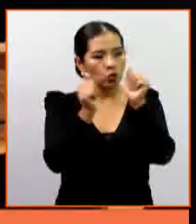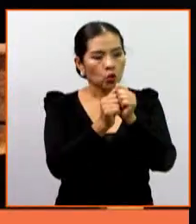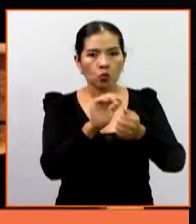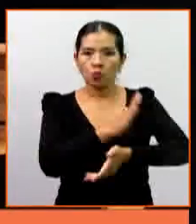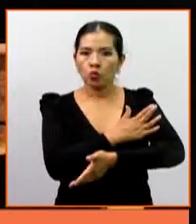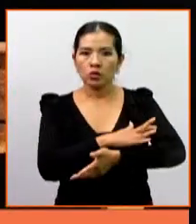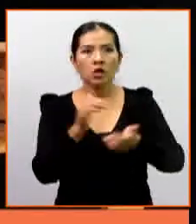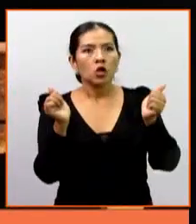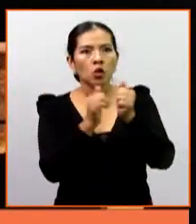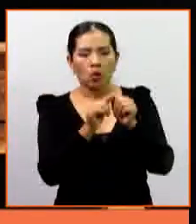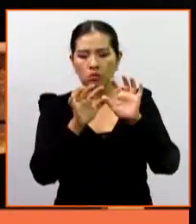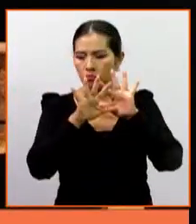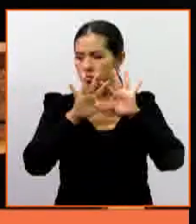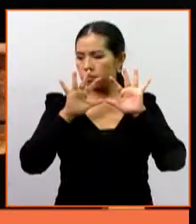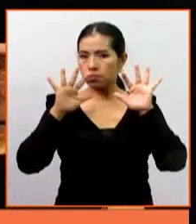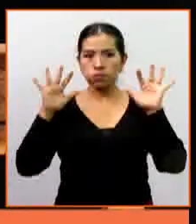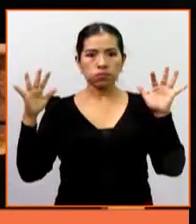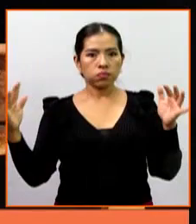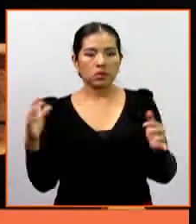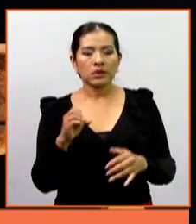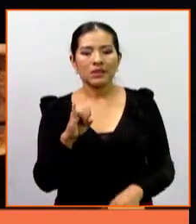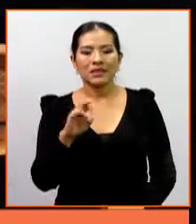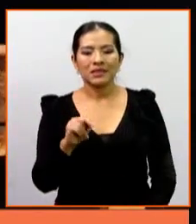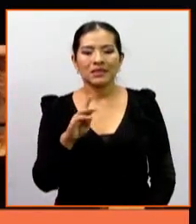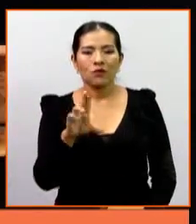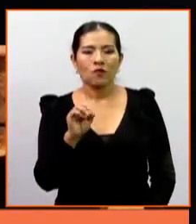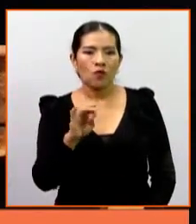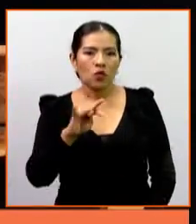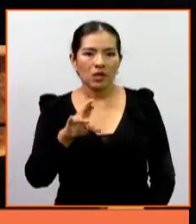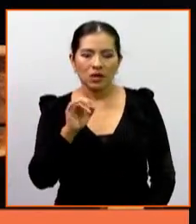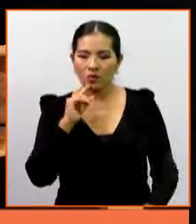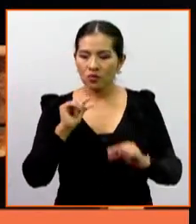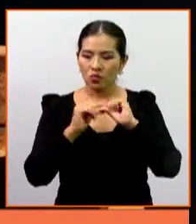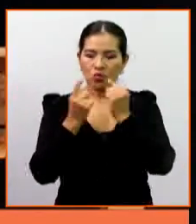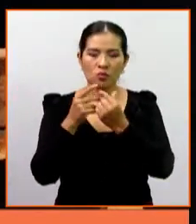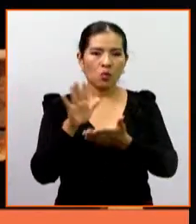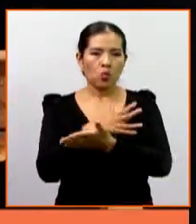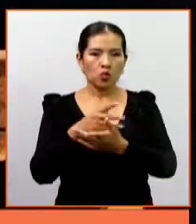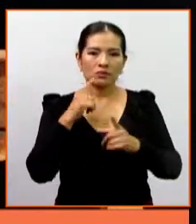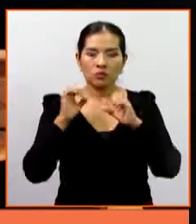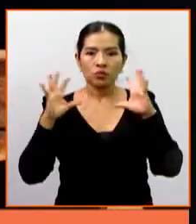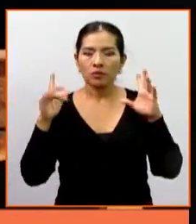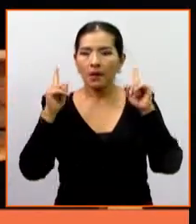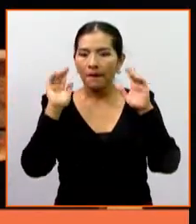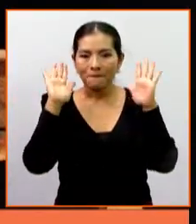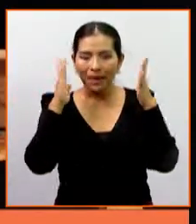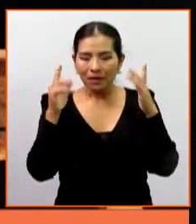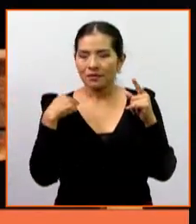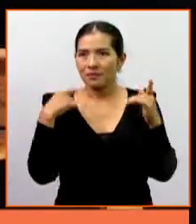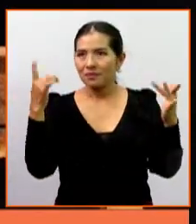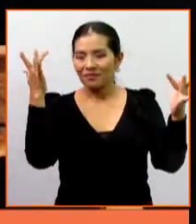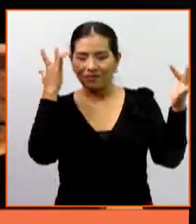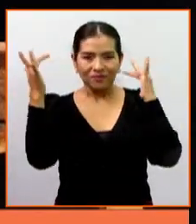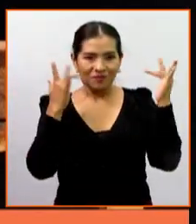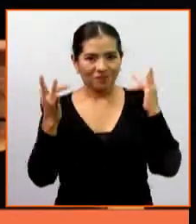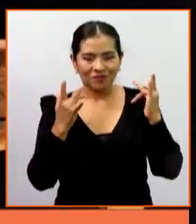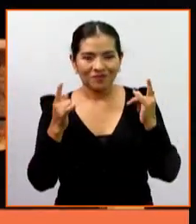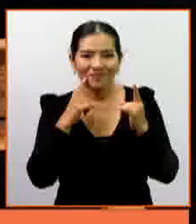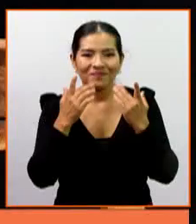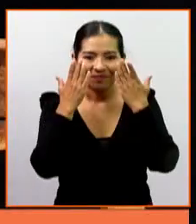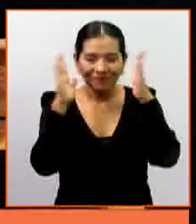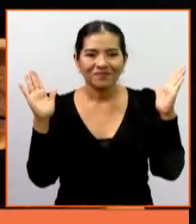sinfónicos, realmente es algo fuera de serie, ¿no? Como decimos los flamencos, quita las tapaderas del sentido, ¿no? Porque es